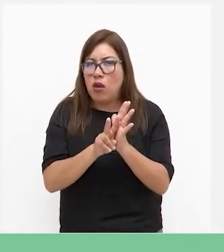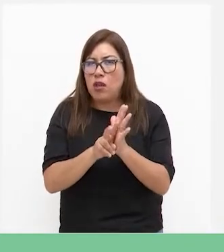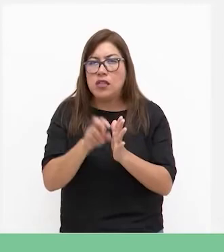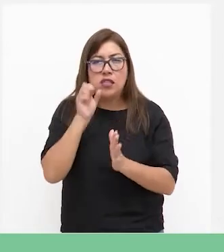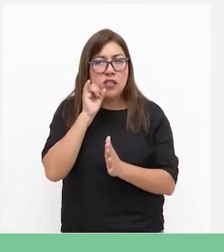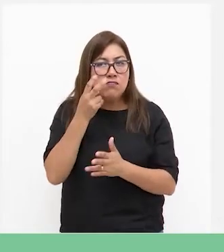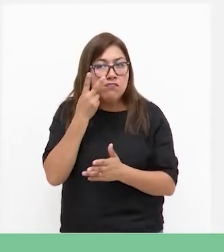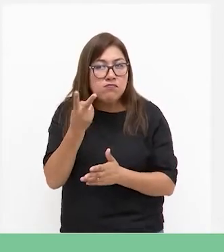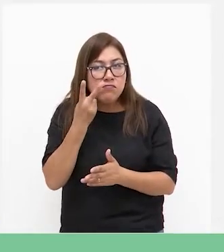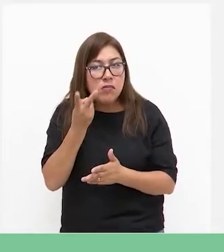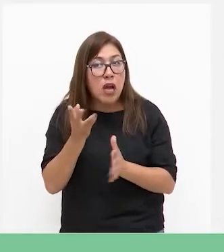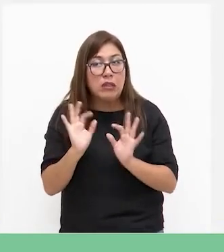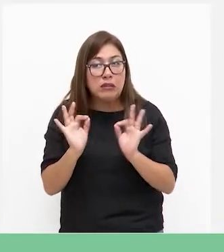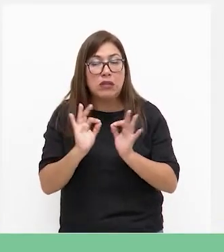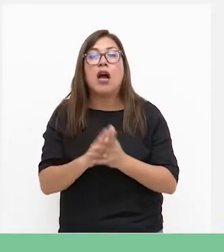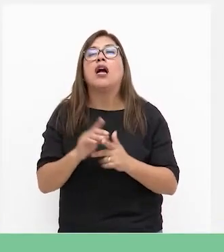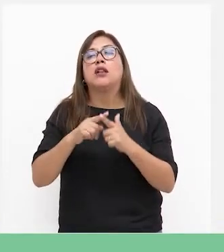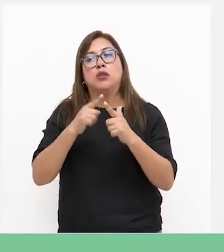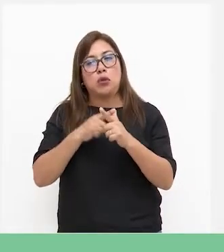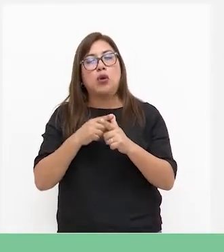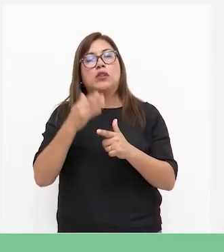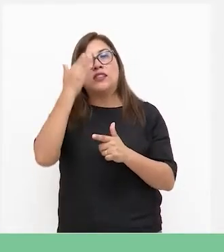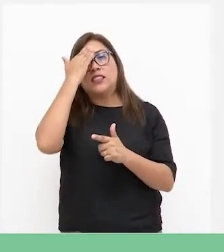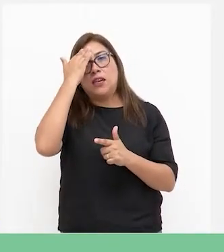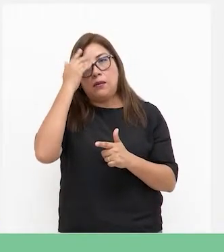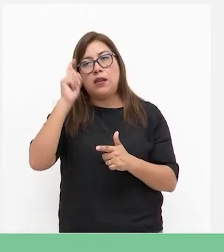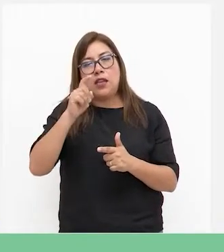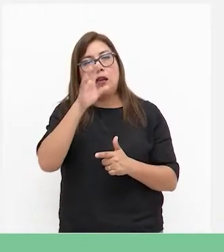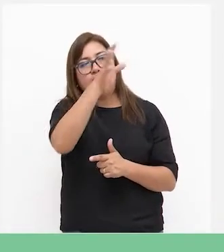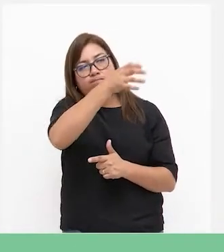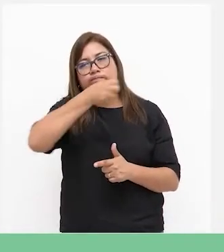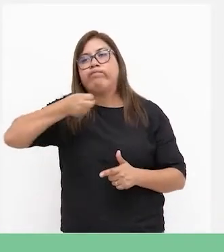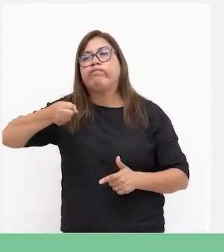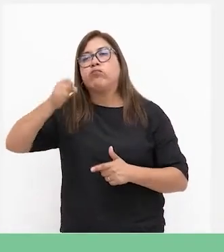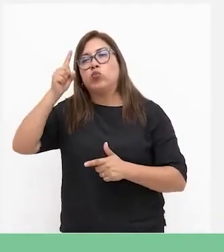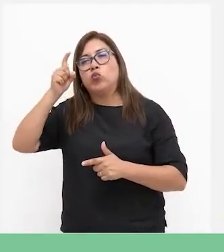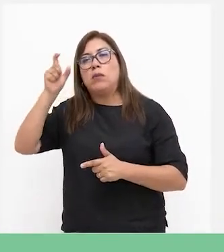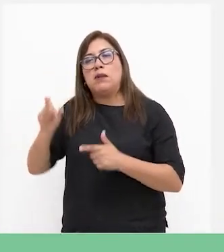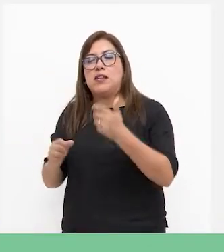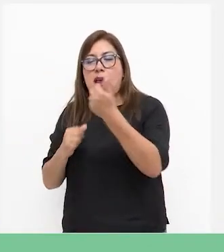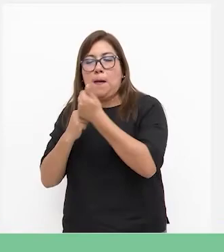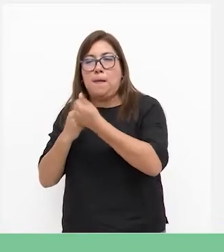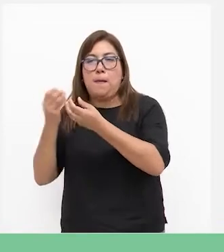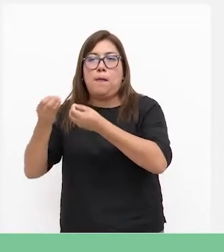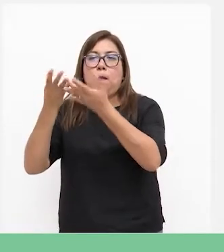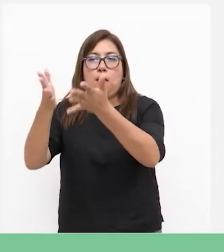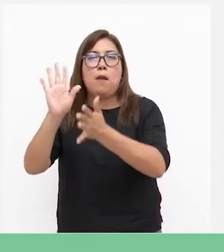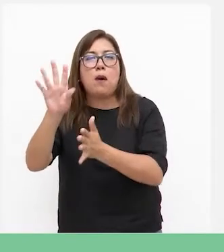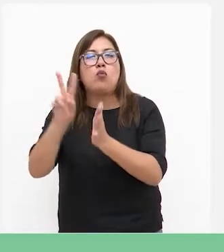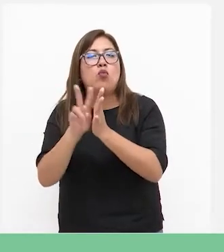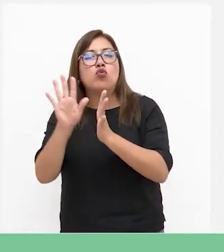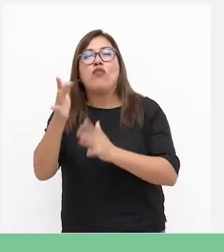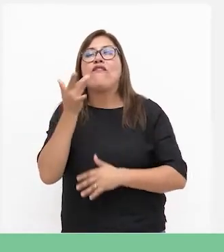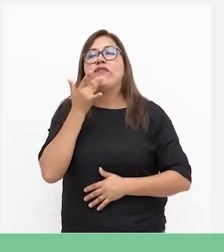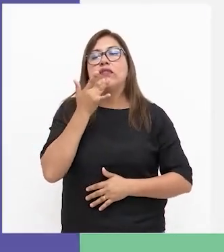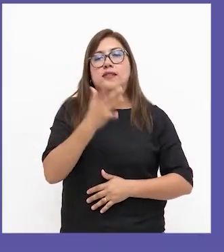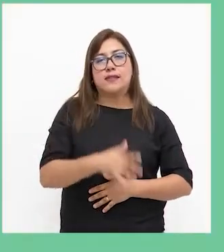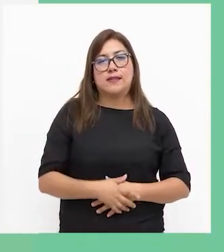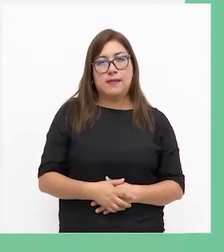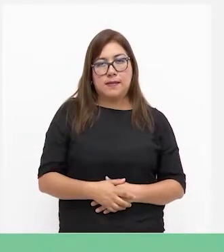y, de ser así, se realizará la determinación de apoyos lo más compatible posible con su voluntad y